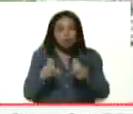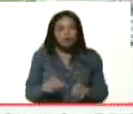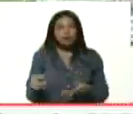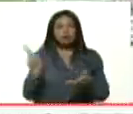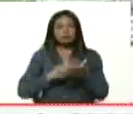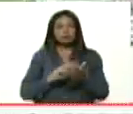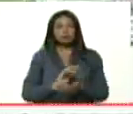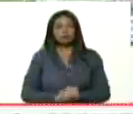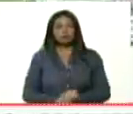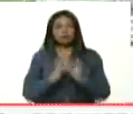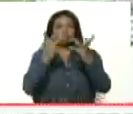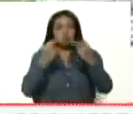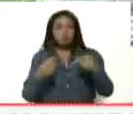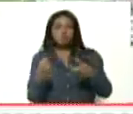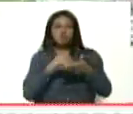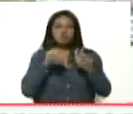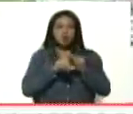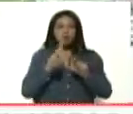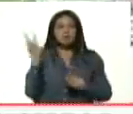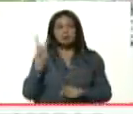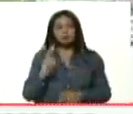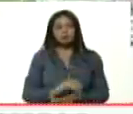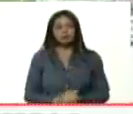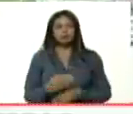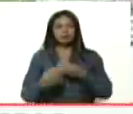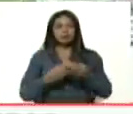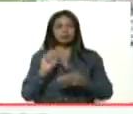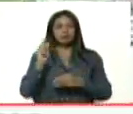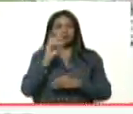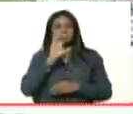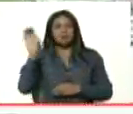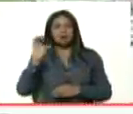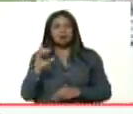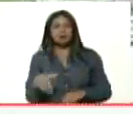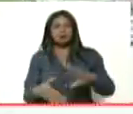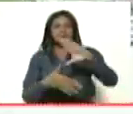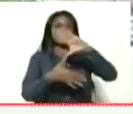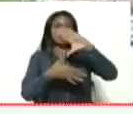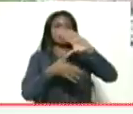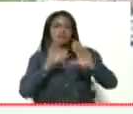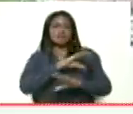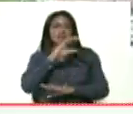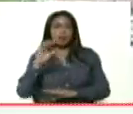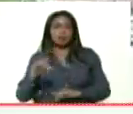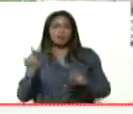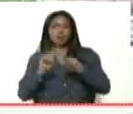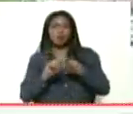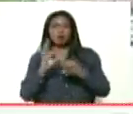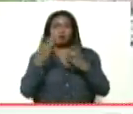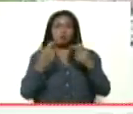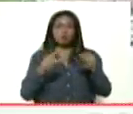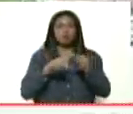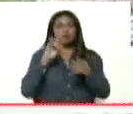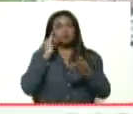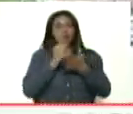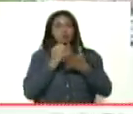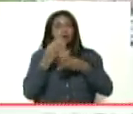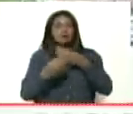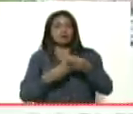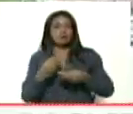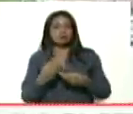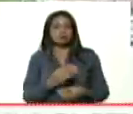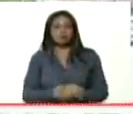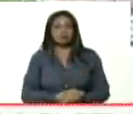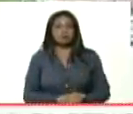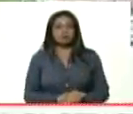Repito, este número coloca a Venezuela como primer país de América Latina y el Caribe en número de pruebas realizadas